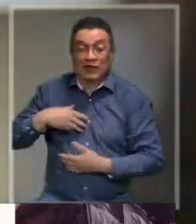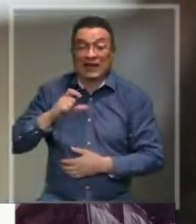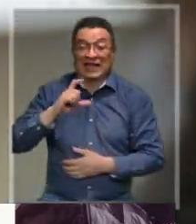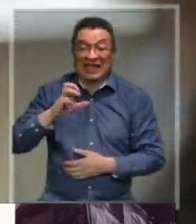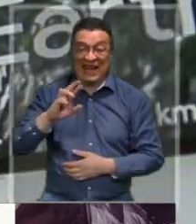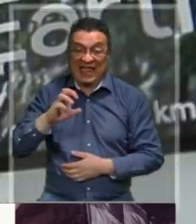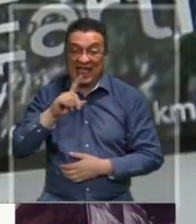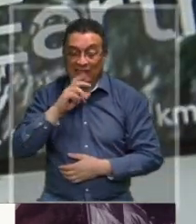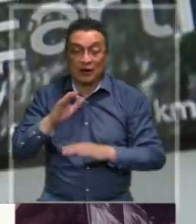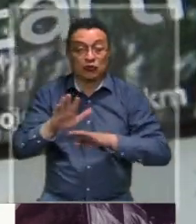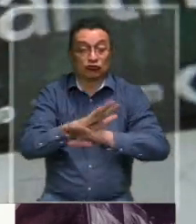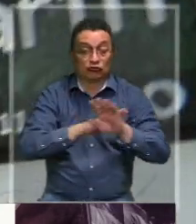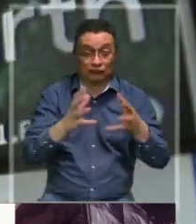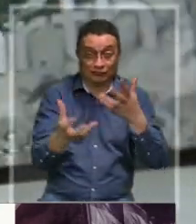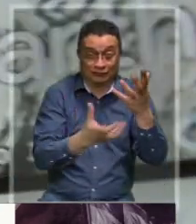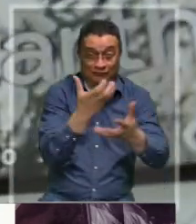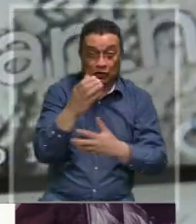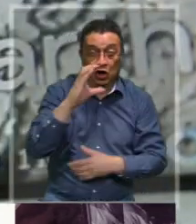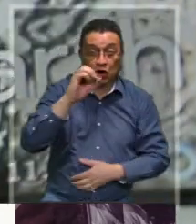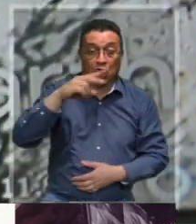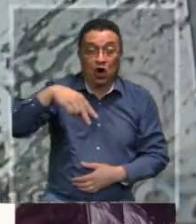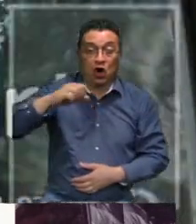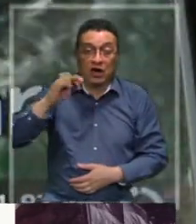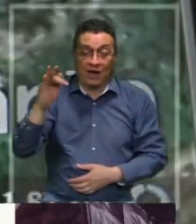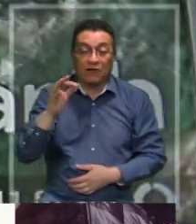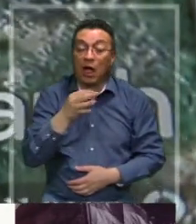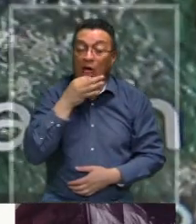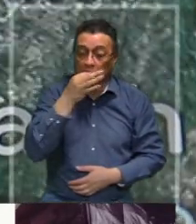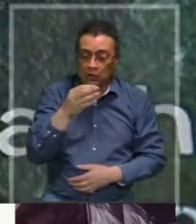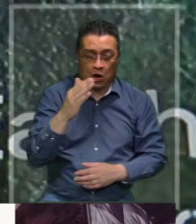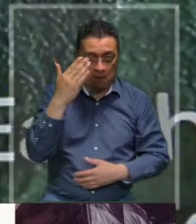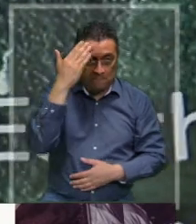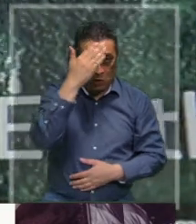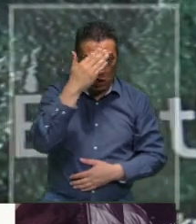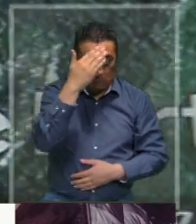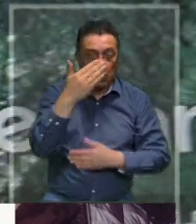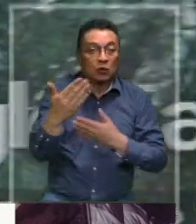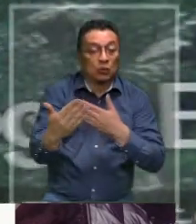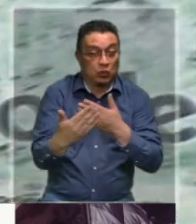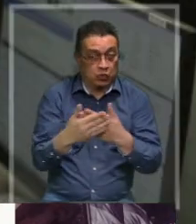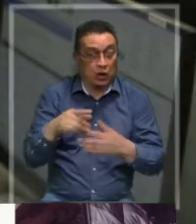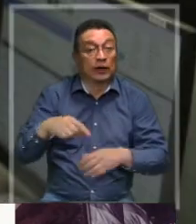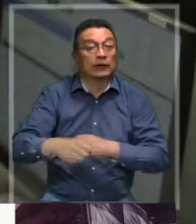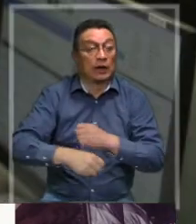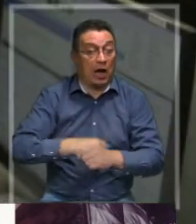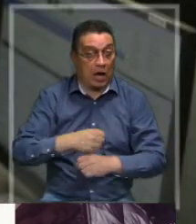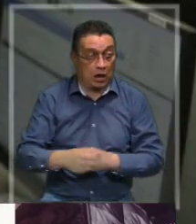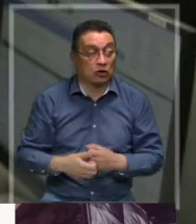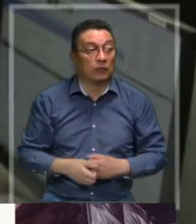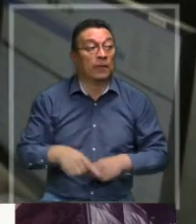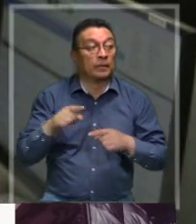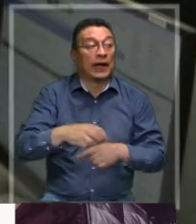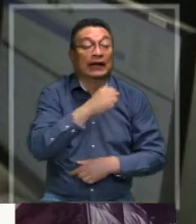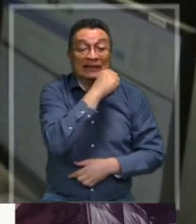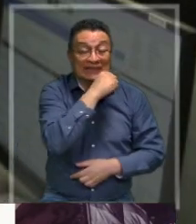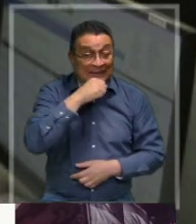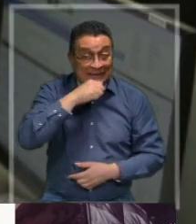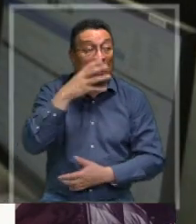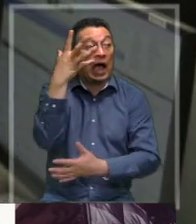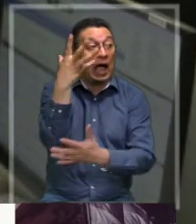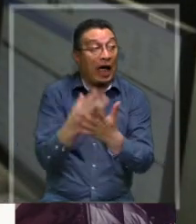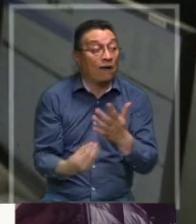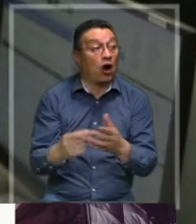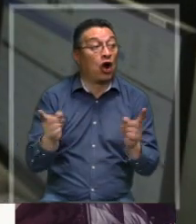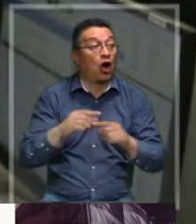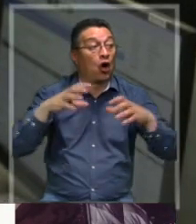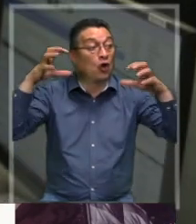protección de incendios de la CONAF el que hace una preocupante proyección para lo que viene este año. La sequía no se acabó por